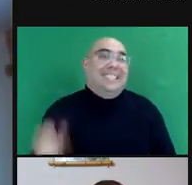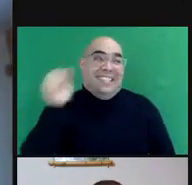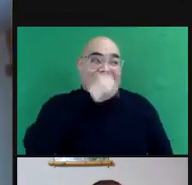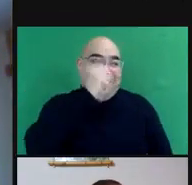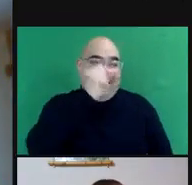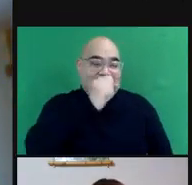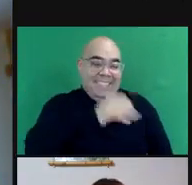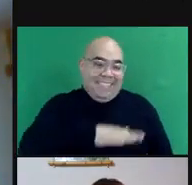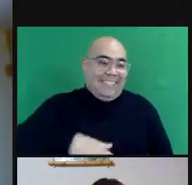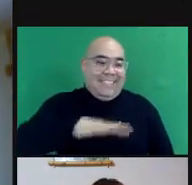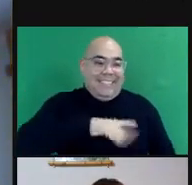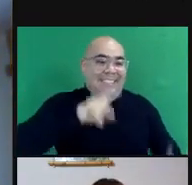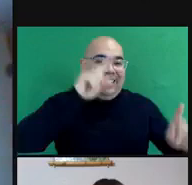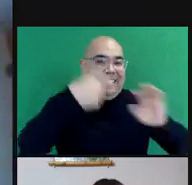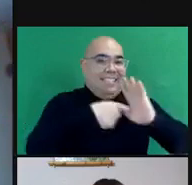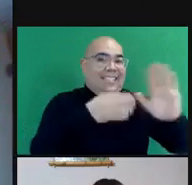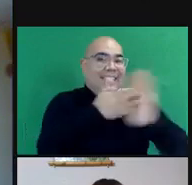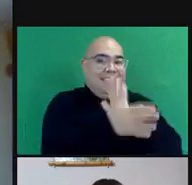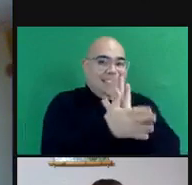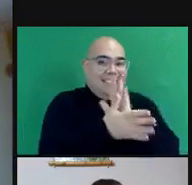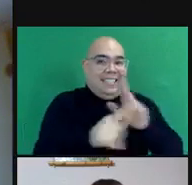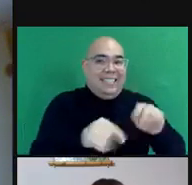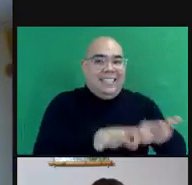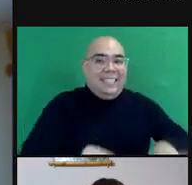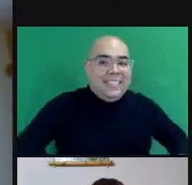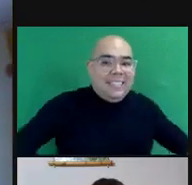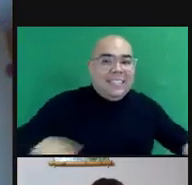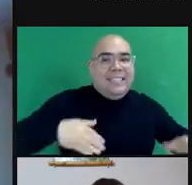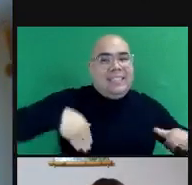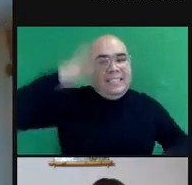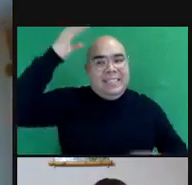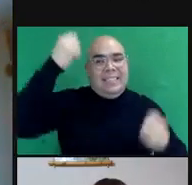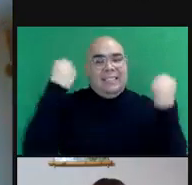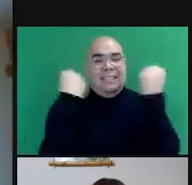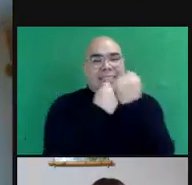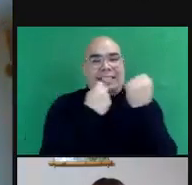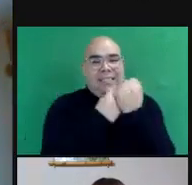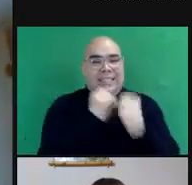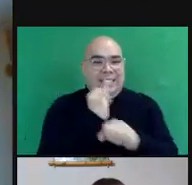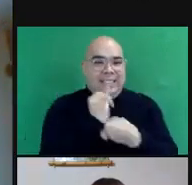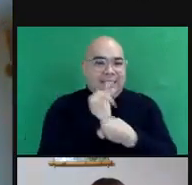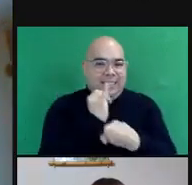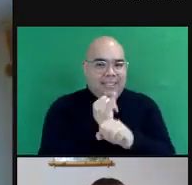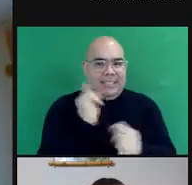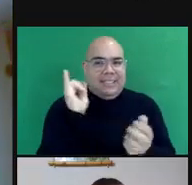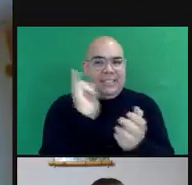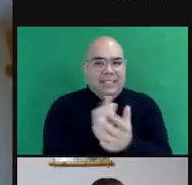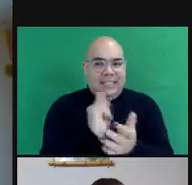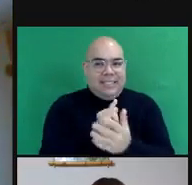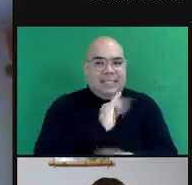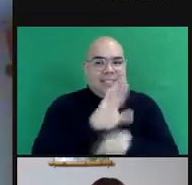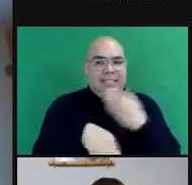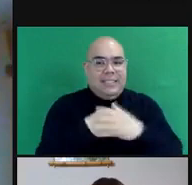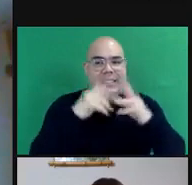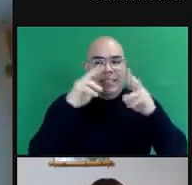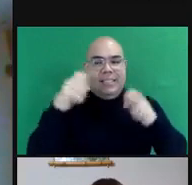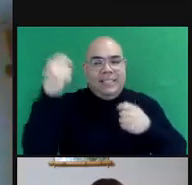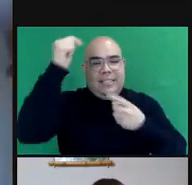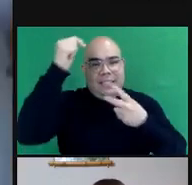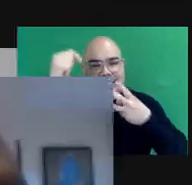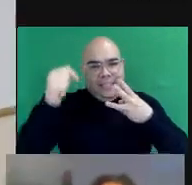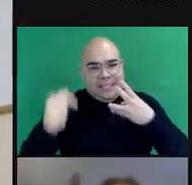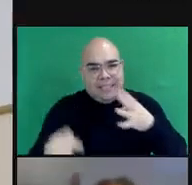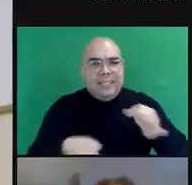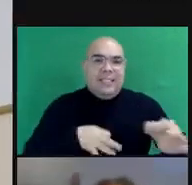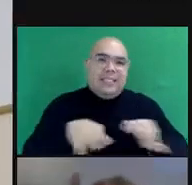un punto de partida, ¿no? Más apoyados de claro. La institución, ¿no? Que nos reúne a varios actores, pues que